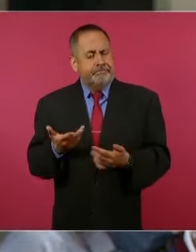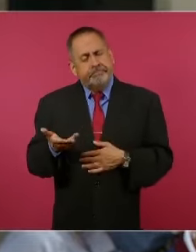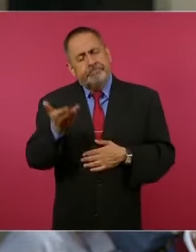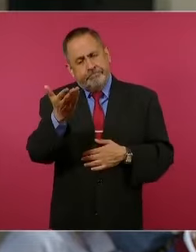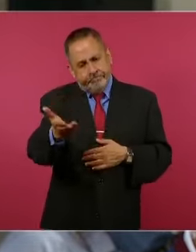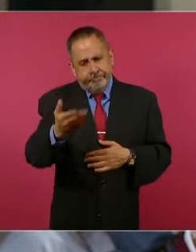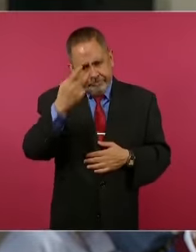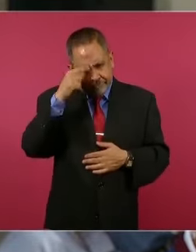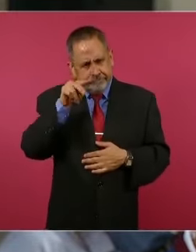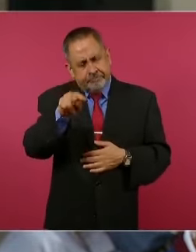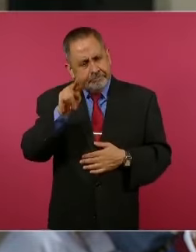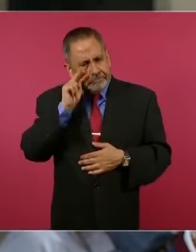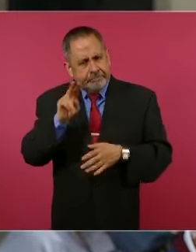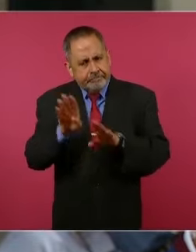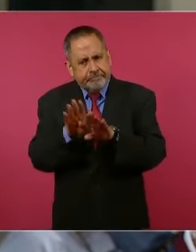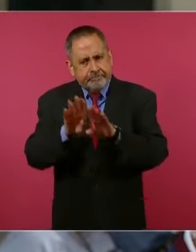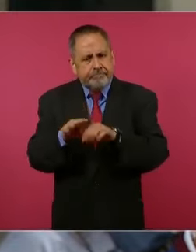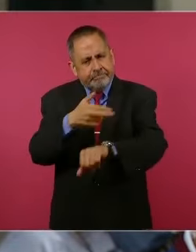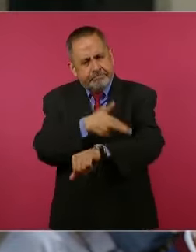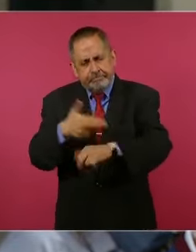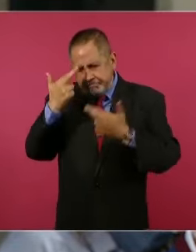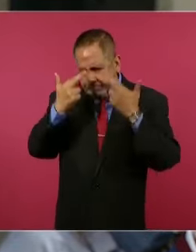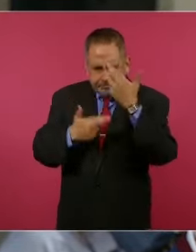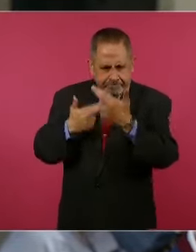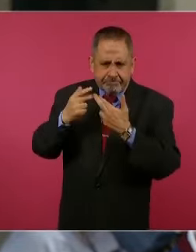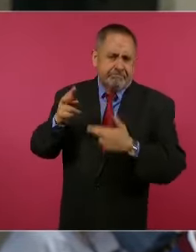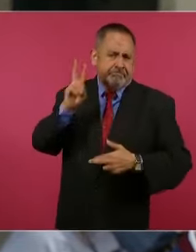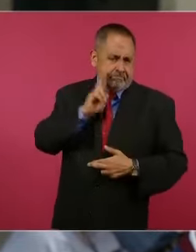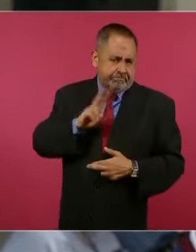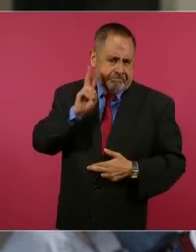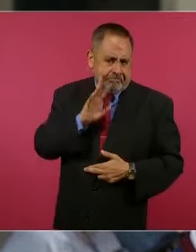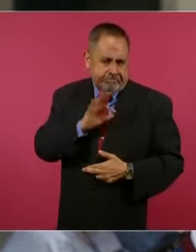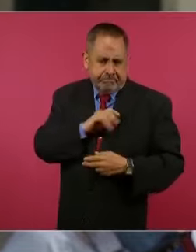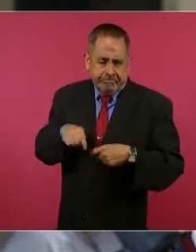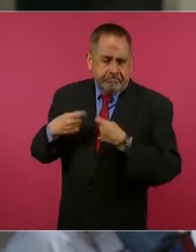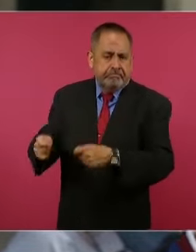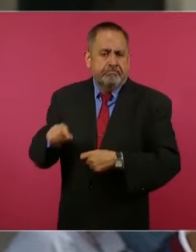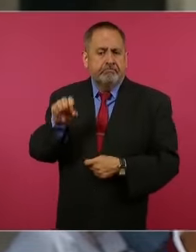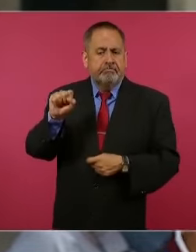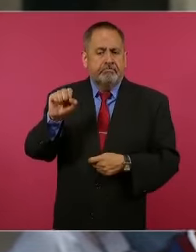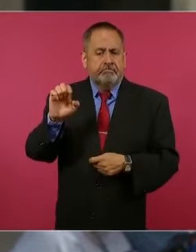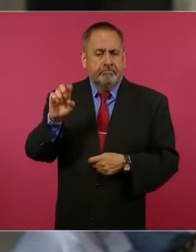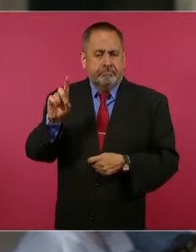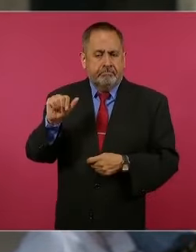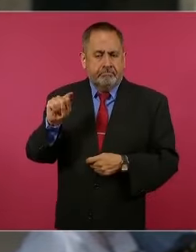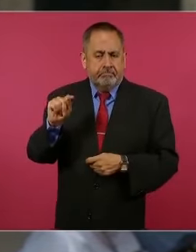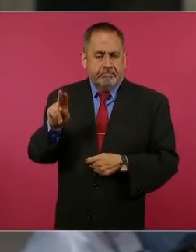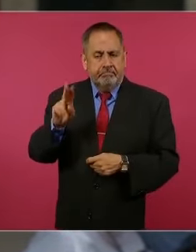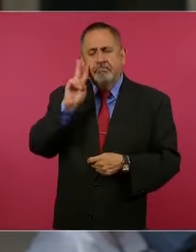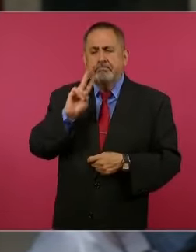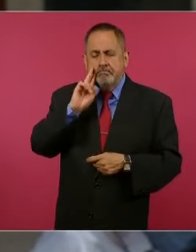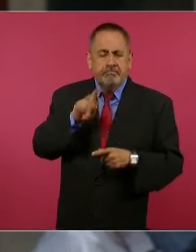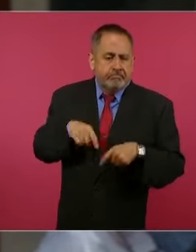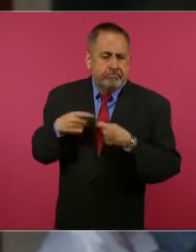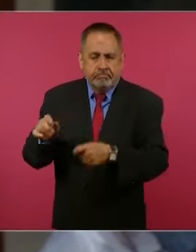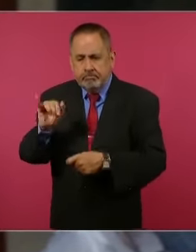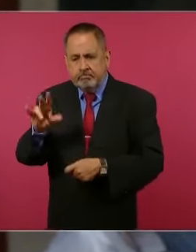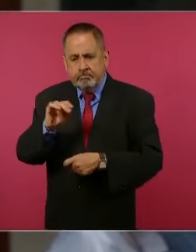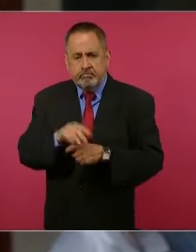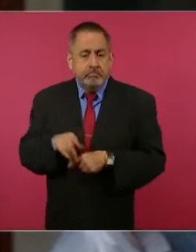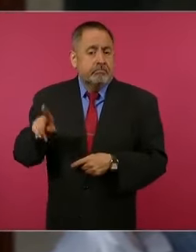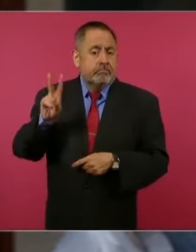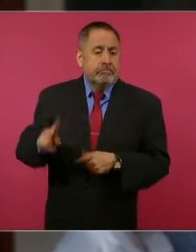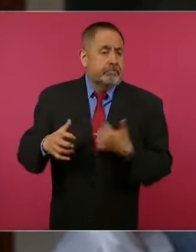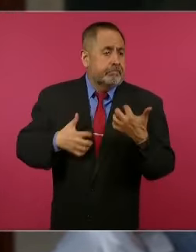piden eh que que que se haga la visión y que en todo caso sea pues la Sedatu la que Determine si es viable esto o no me dicen que están muy